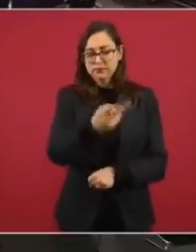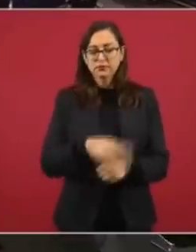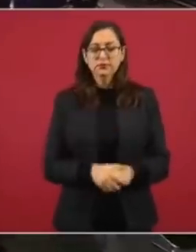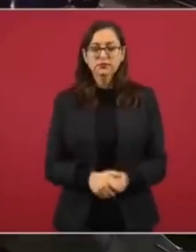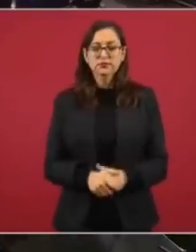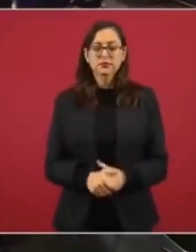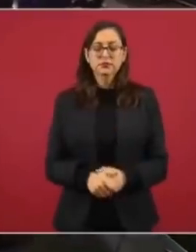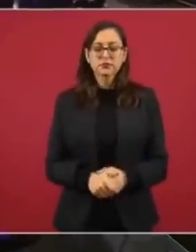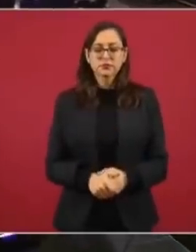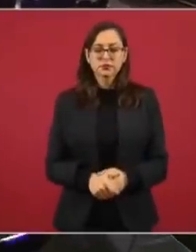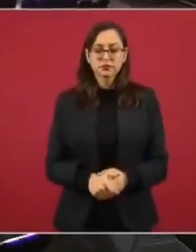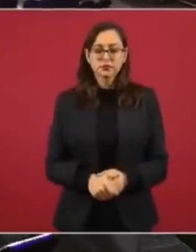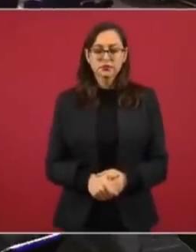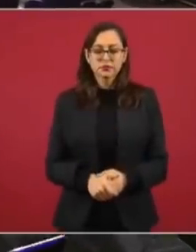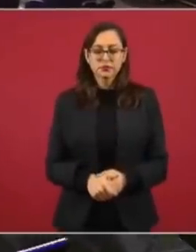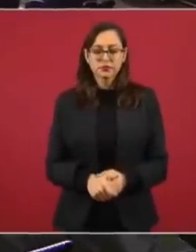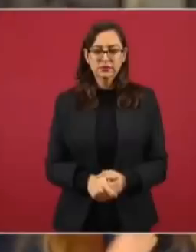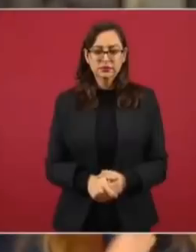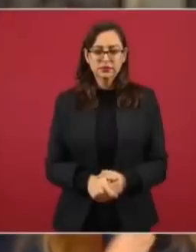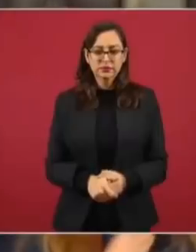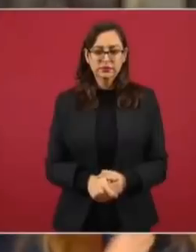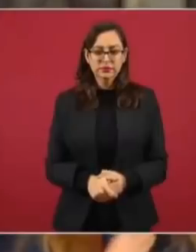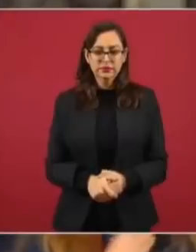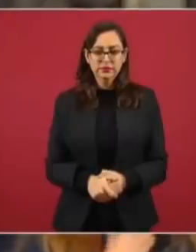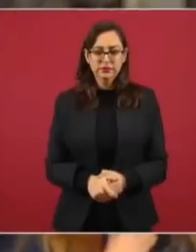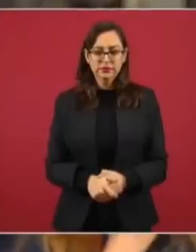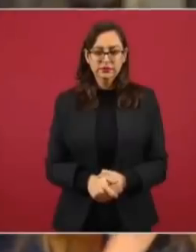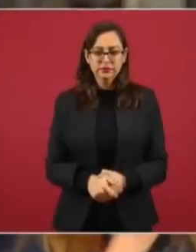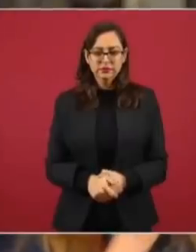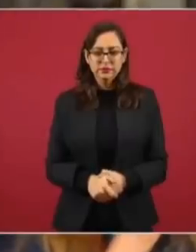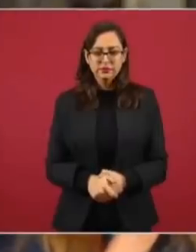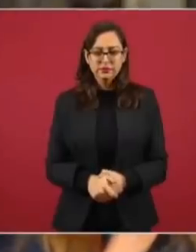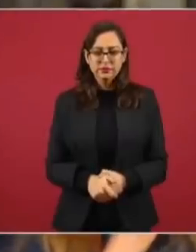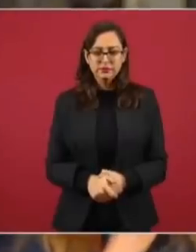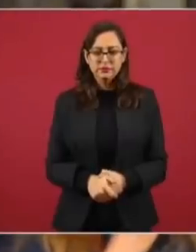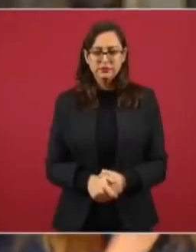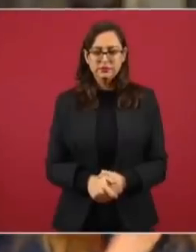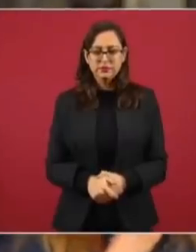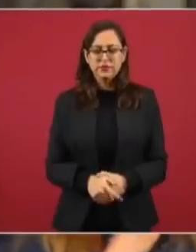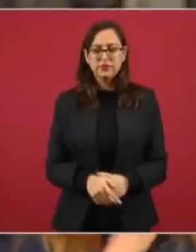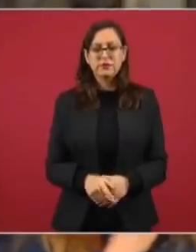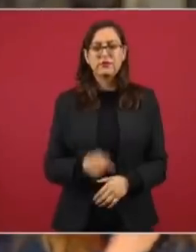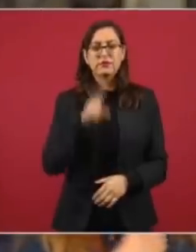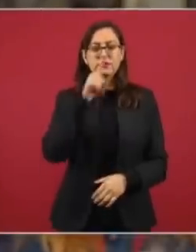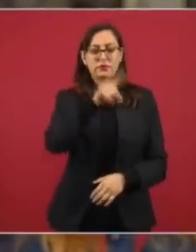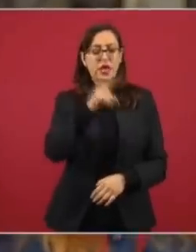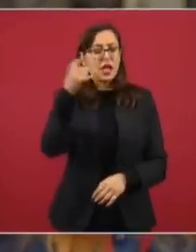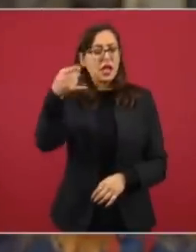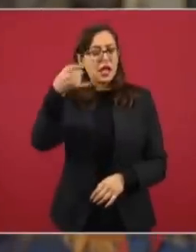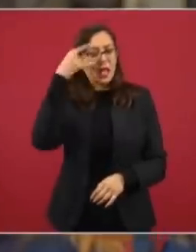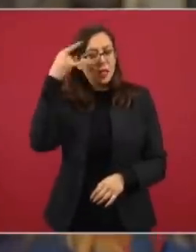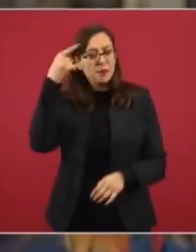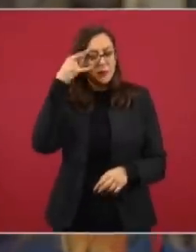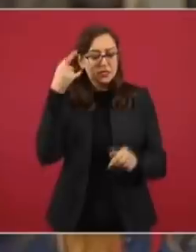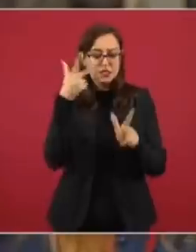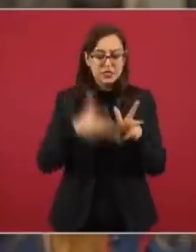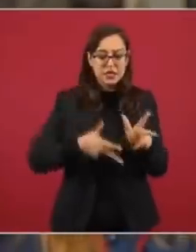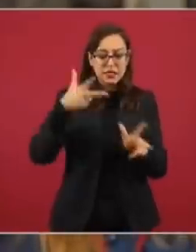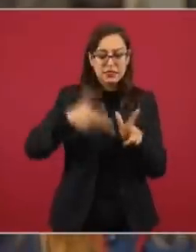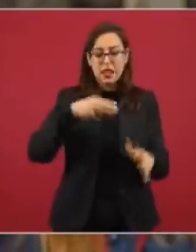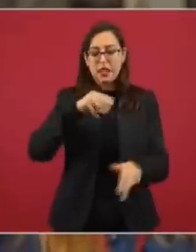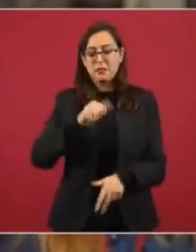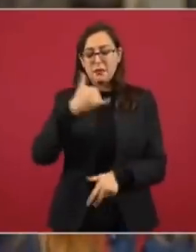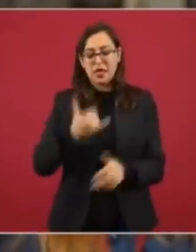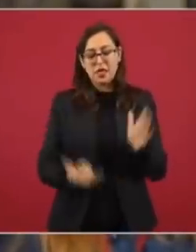una jueza determinó otorgar un amparo definitivo contra una de las etapas de construcción en Campeche del Tren Maya.